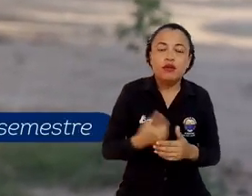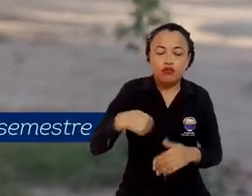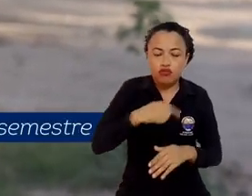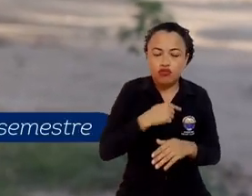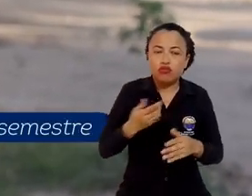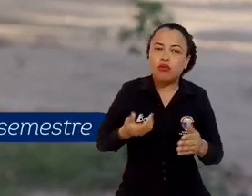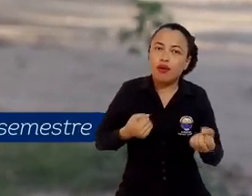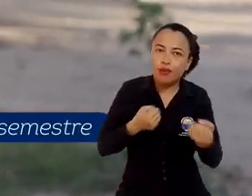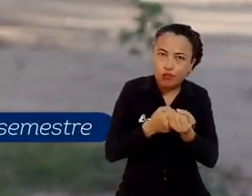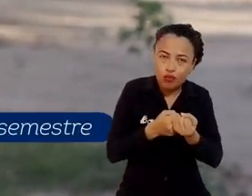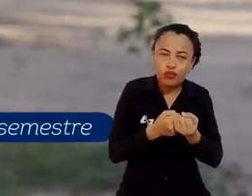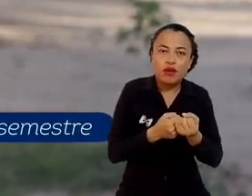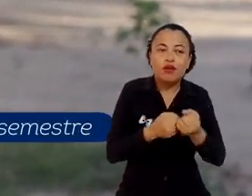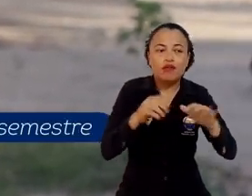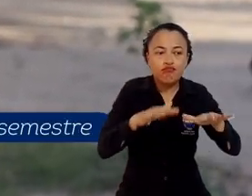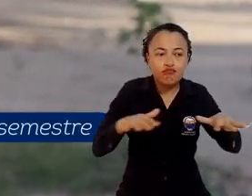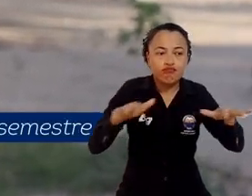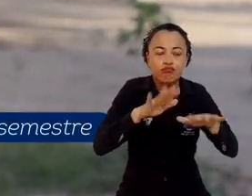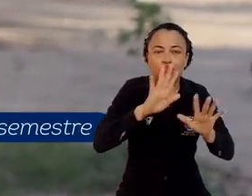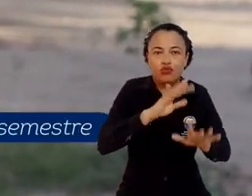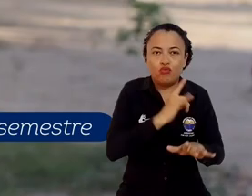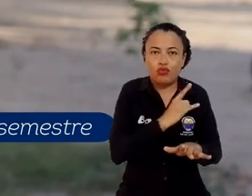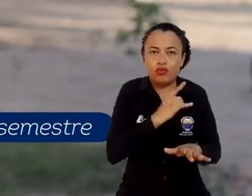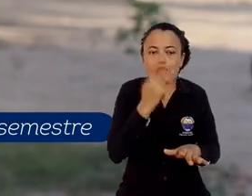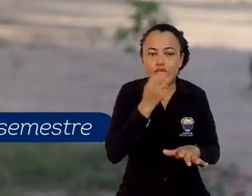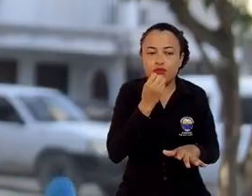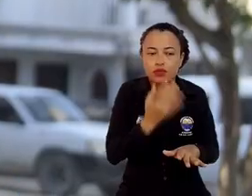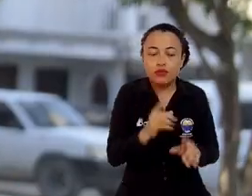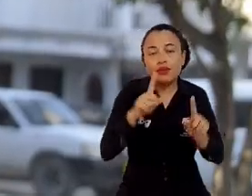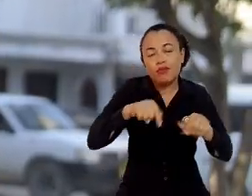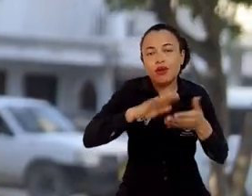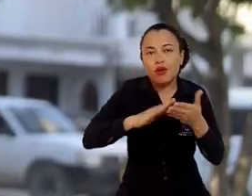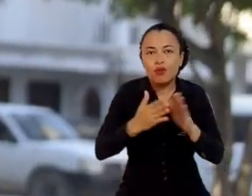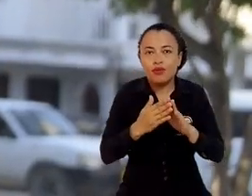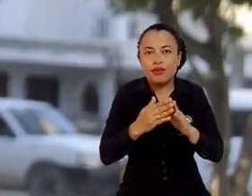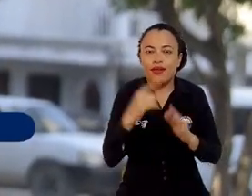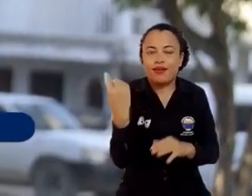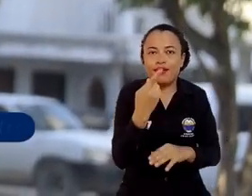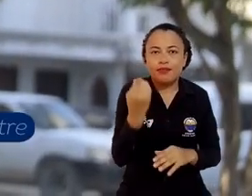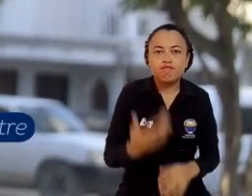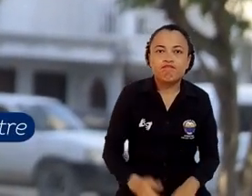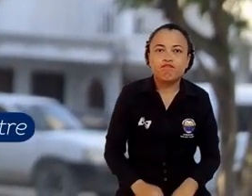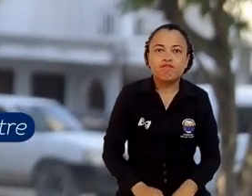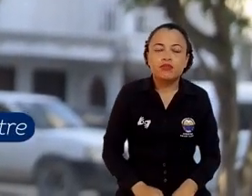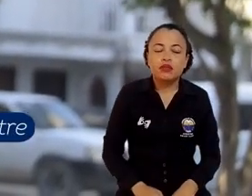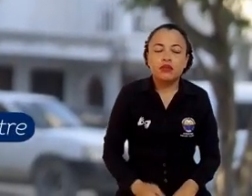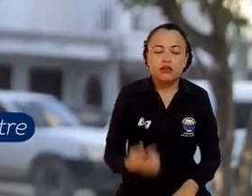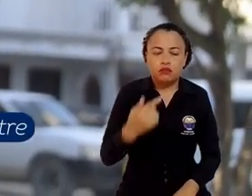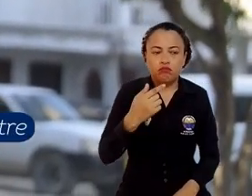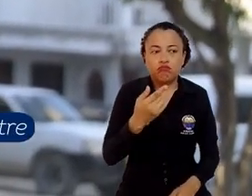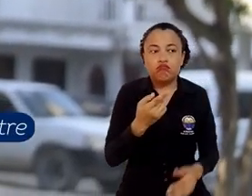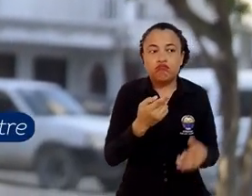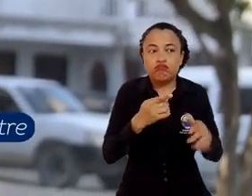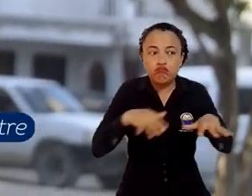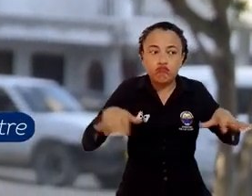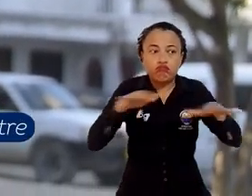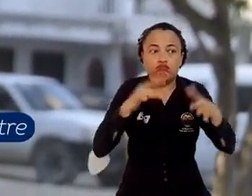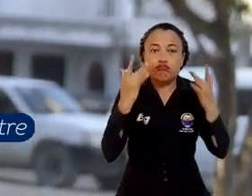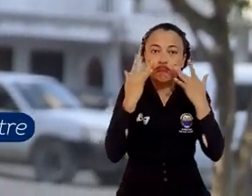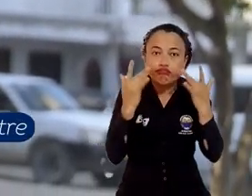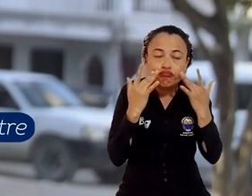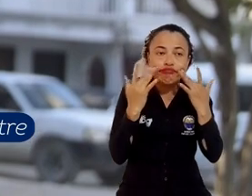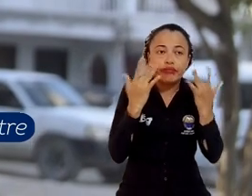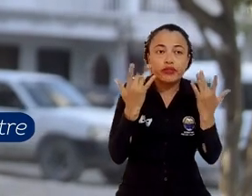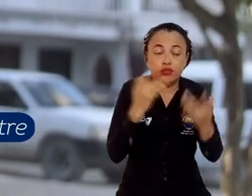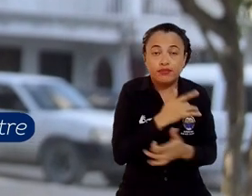de la universidad y aportar un granito de arena por la comunidad. Tener un territorio limpio y saludable para